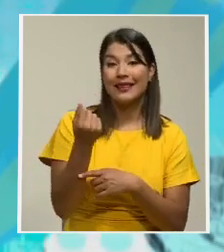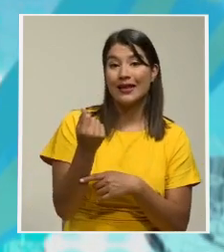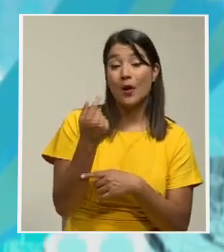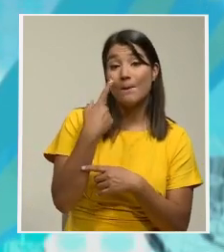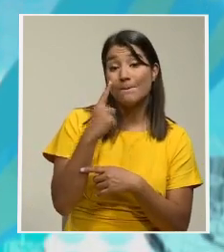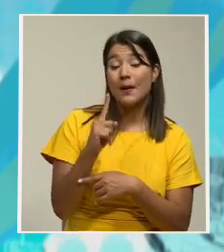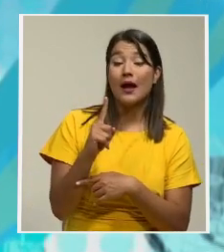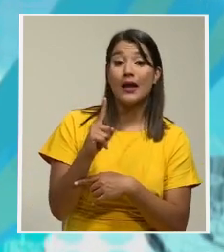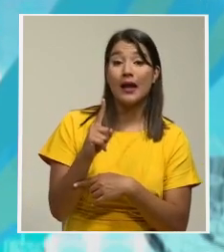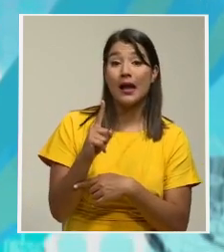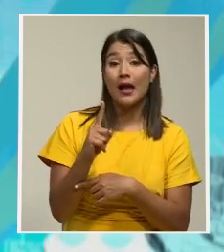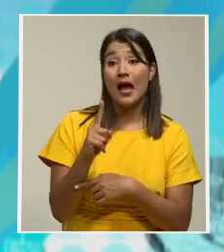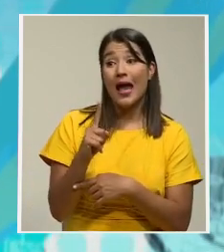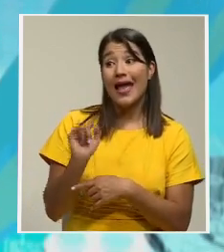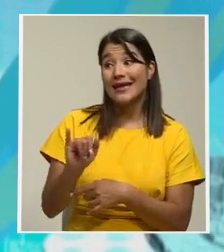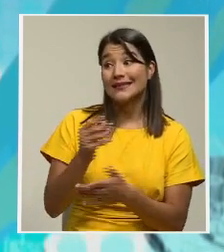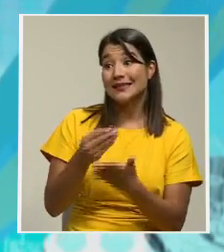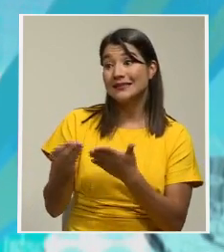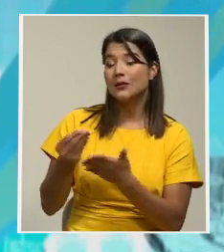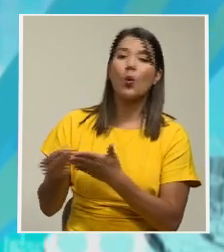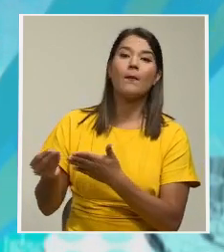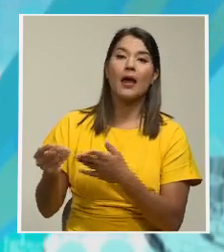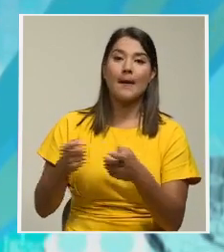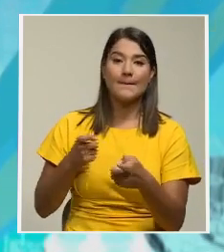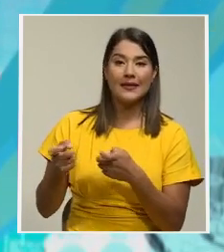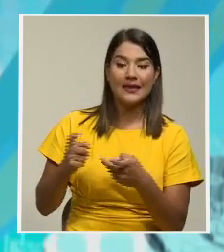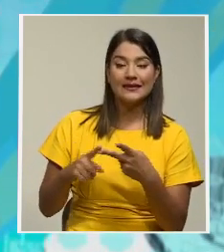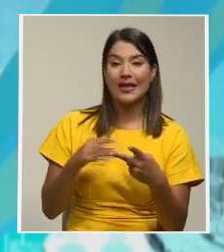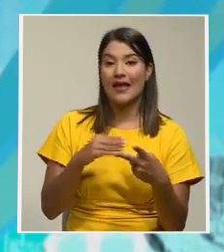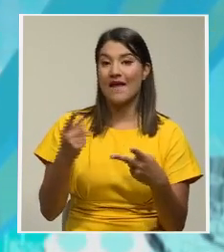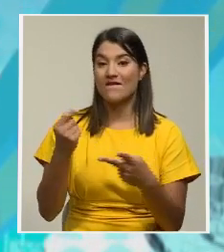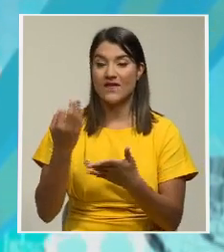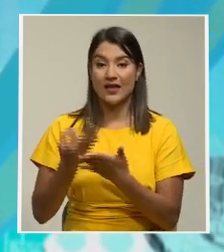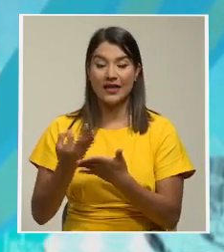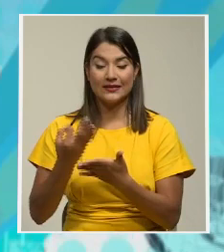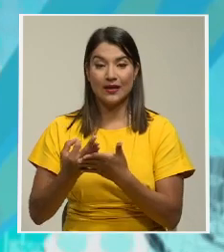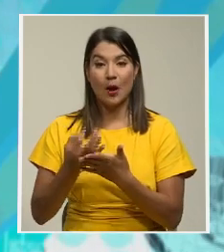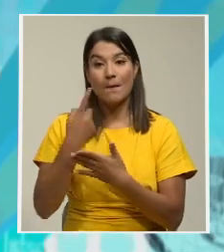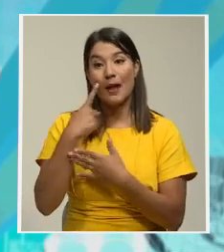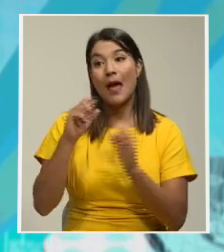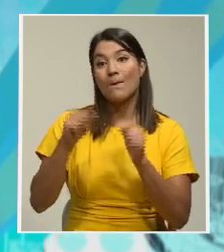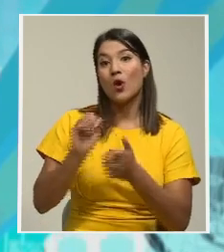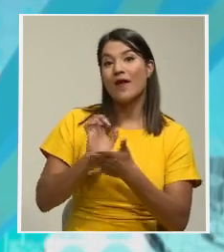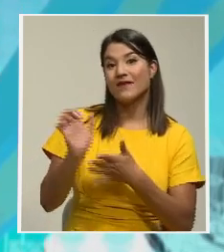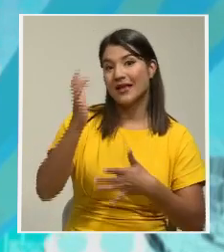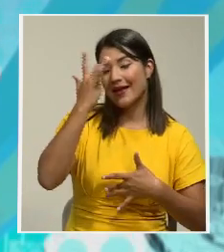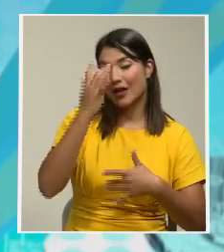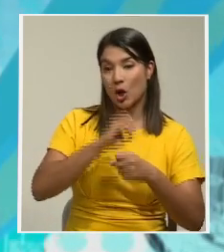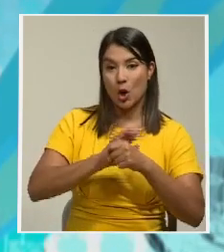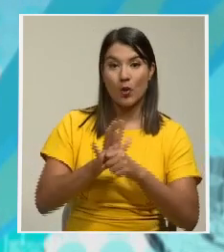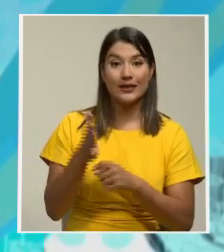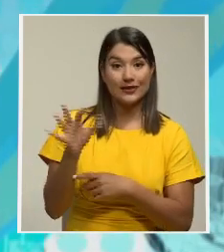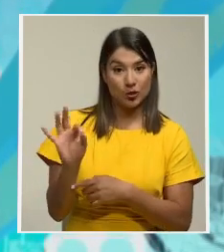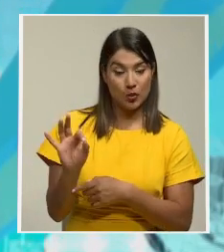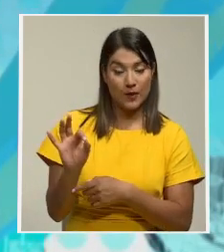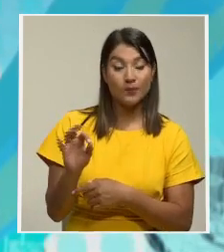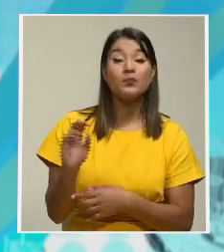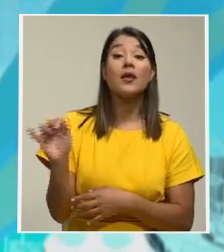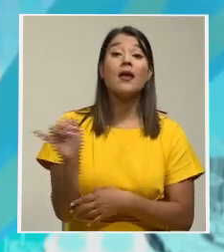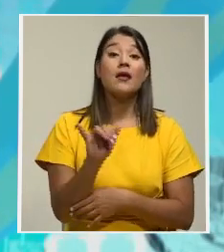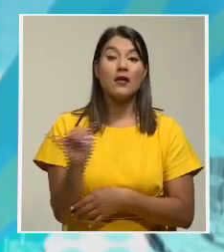para estos gastos administrativos y financieros para evitar el COVID-19.